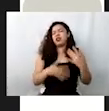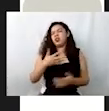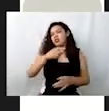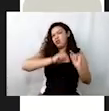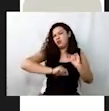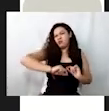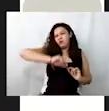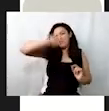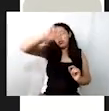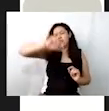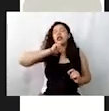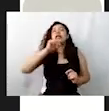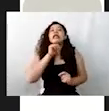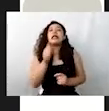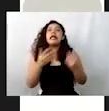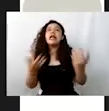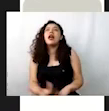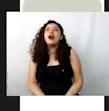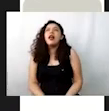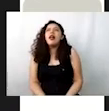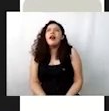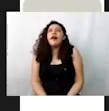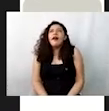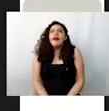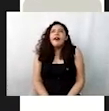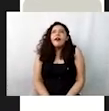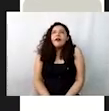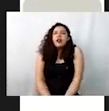no tuvo muchos resultados, que tuvo algunos resultados, pero